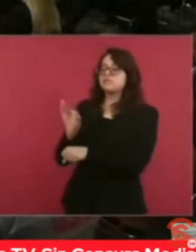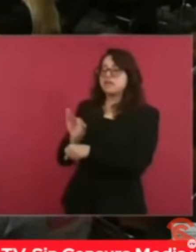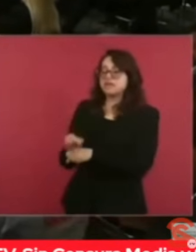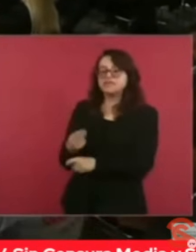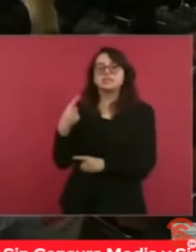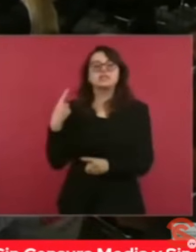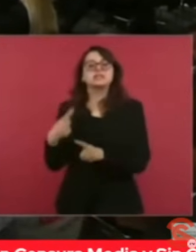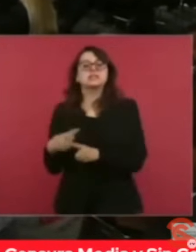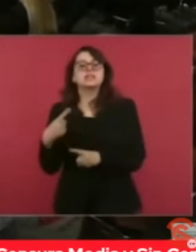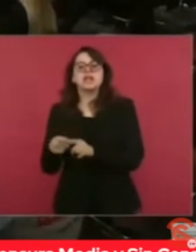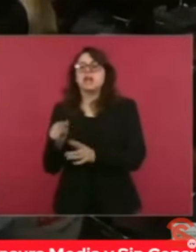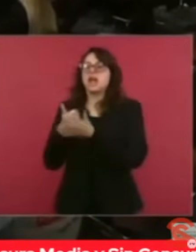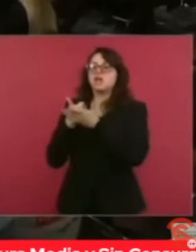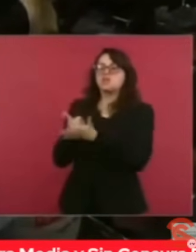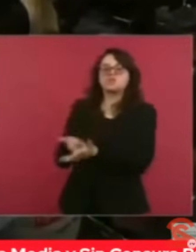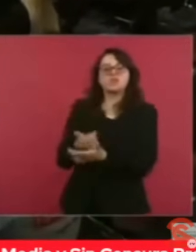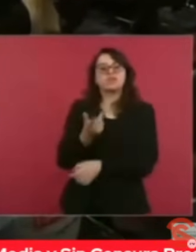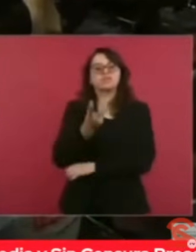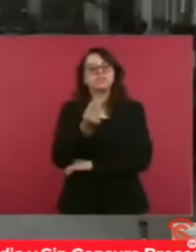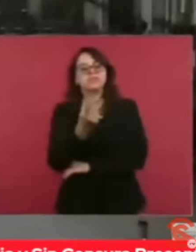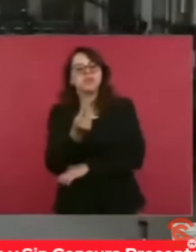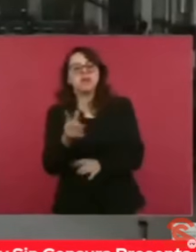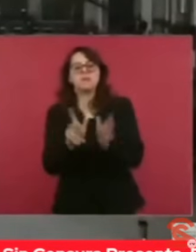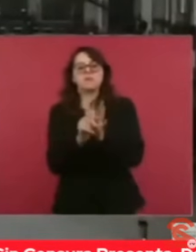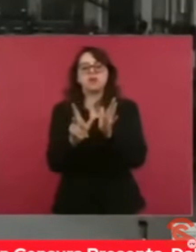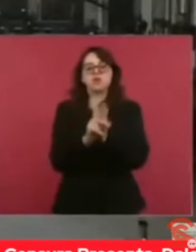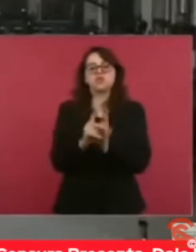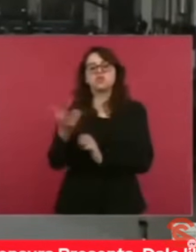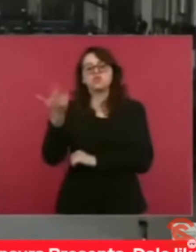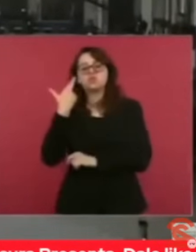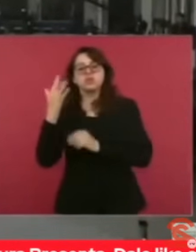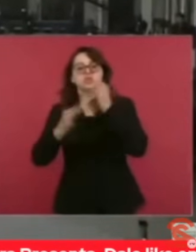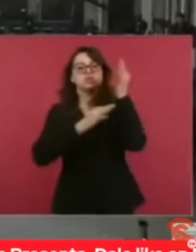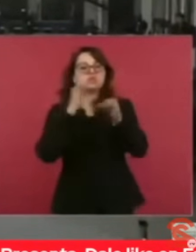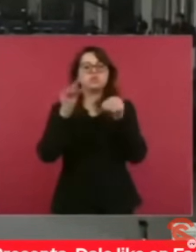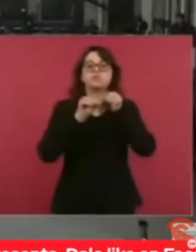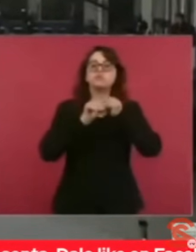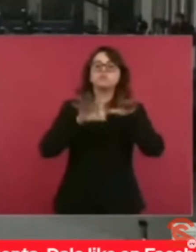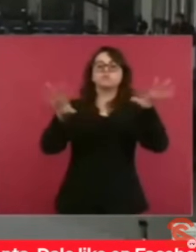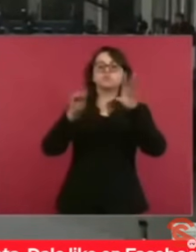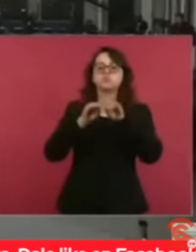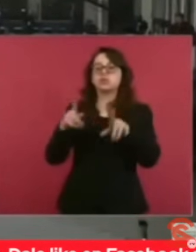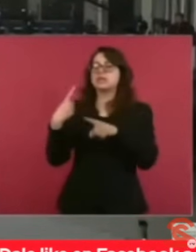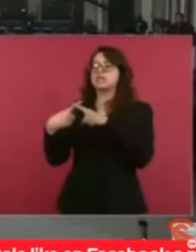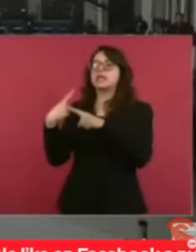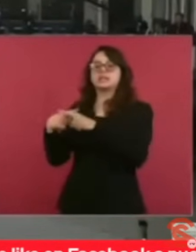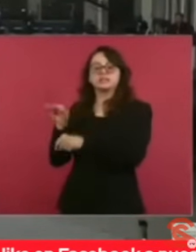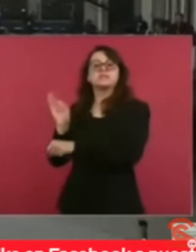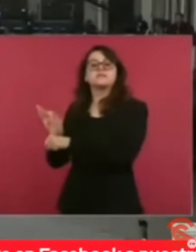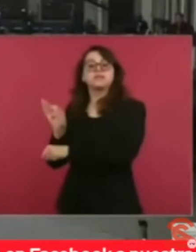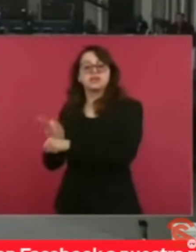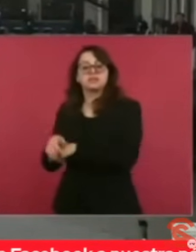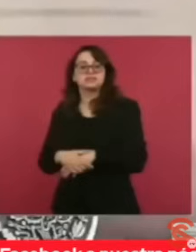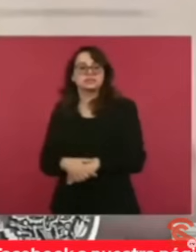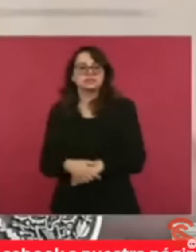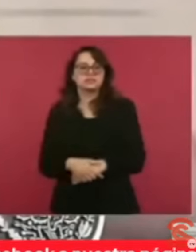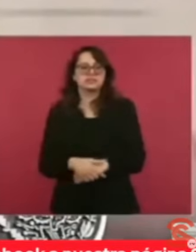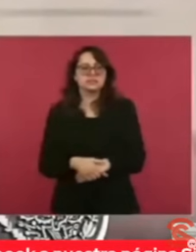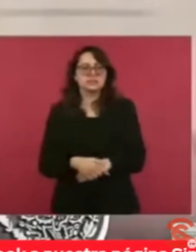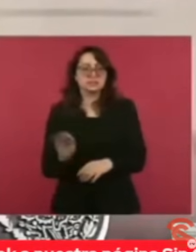las portadas de los periódicos, de favor. A ver, por Reforma.